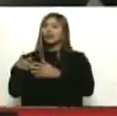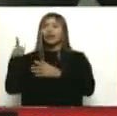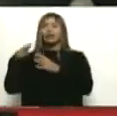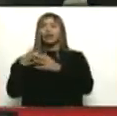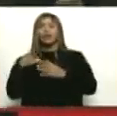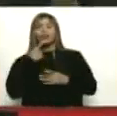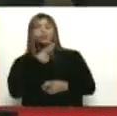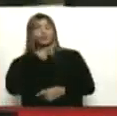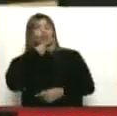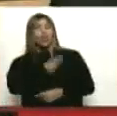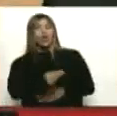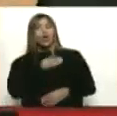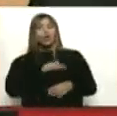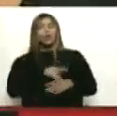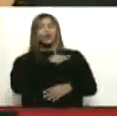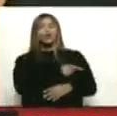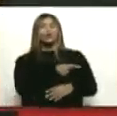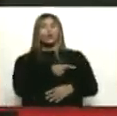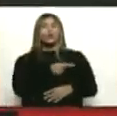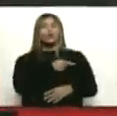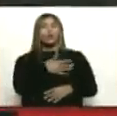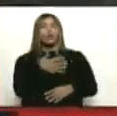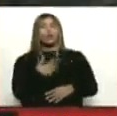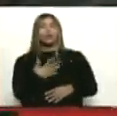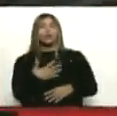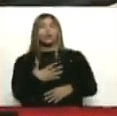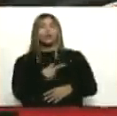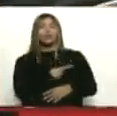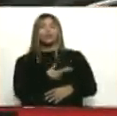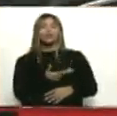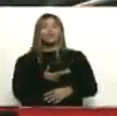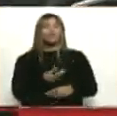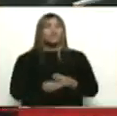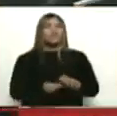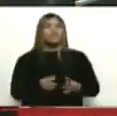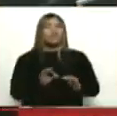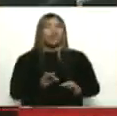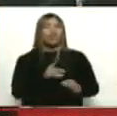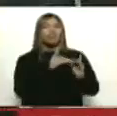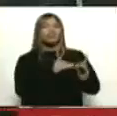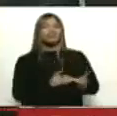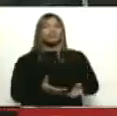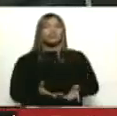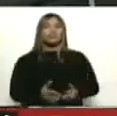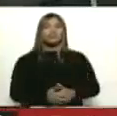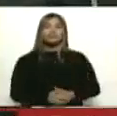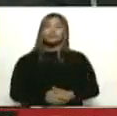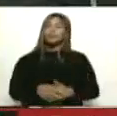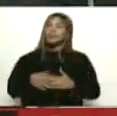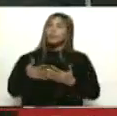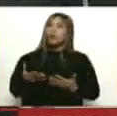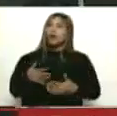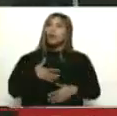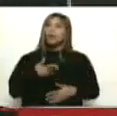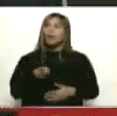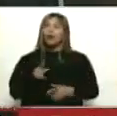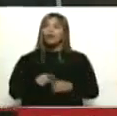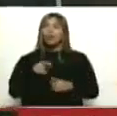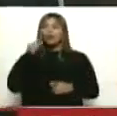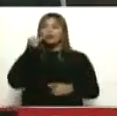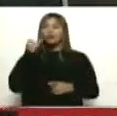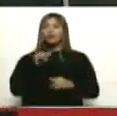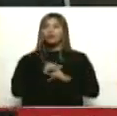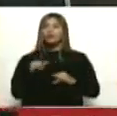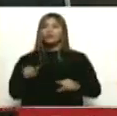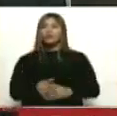porque ustedes son unos simples peones que no tienen ninguna decisión. ¿Cuál puede ser, ya para ir cerrando, la estrategia, la